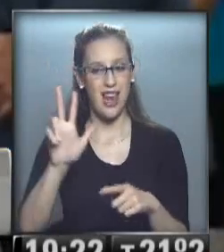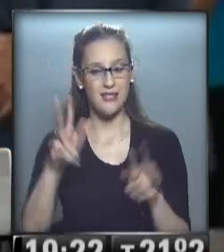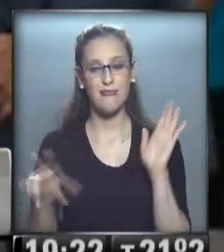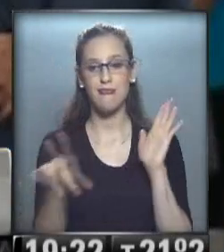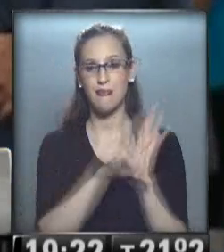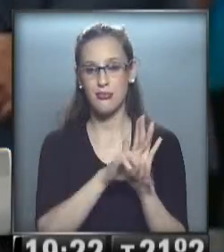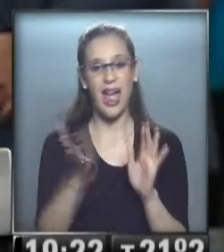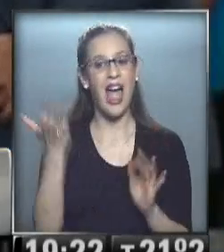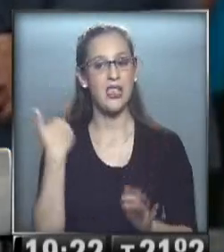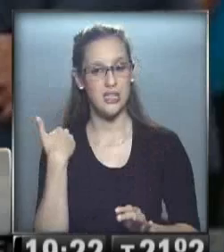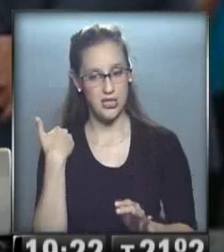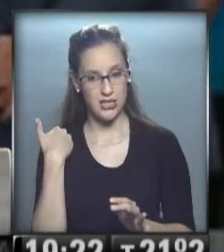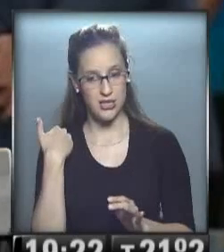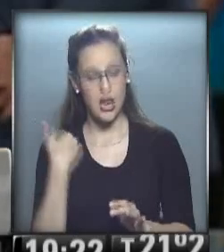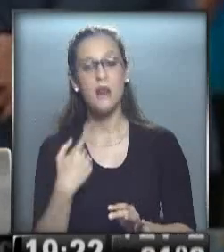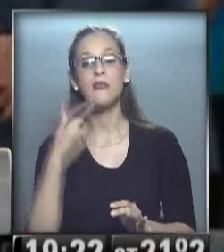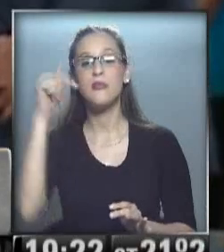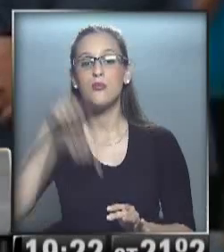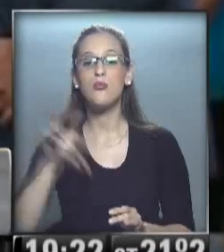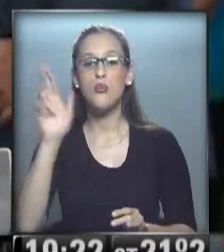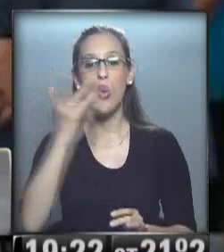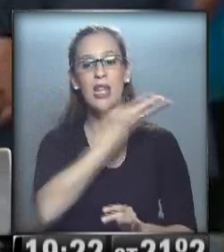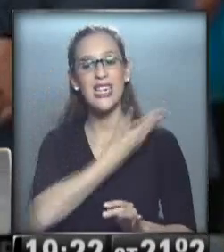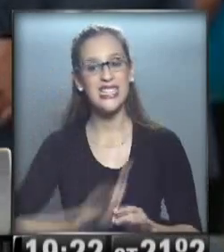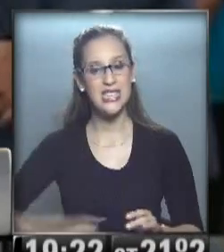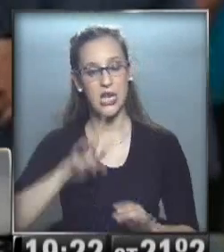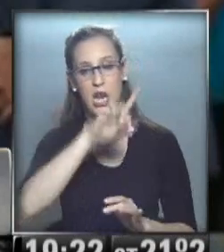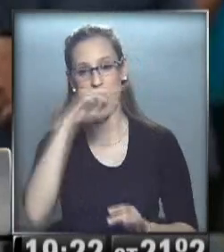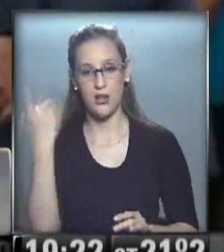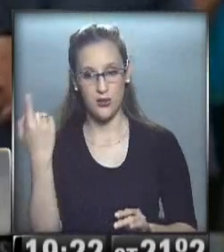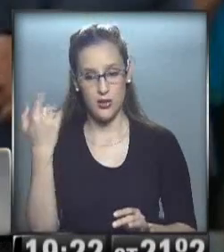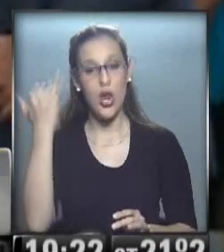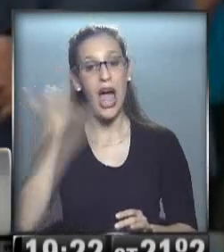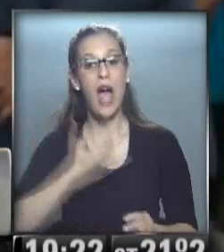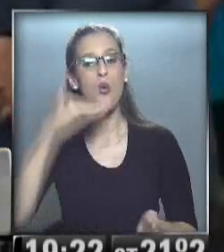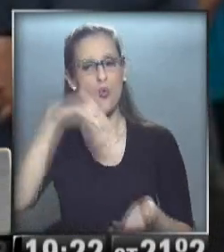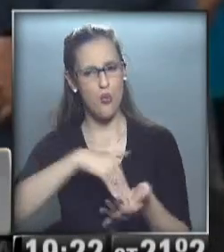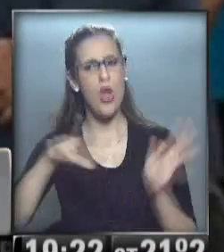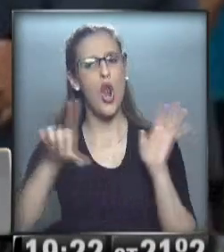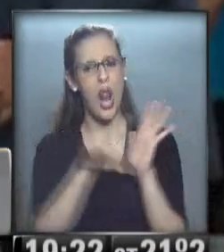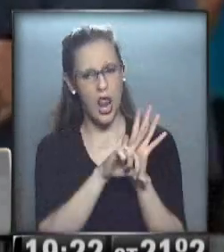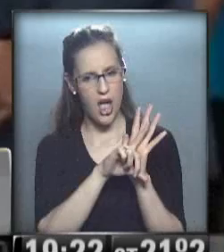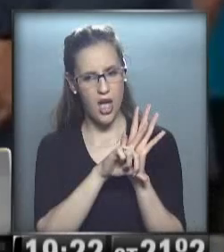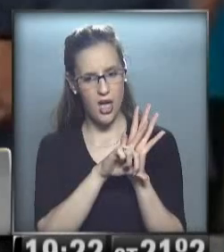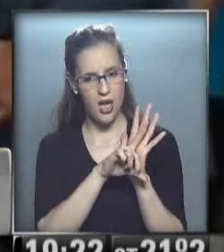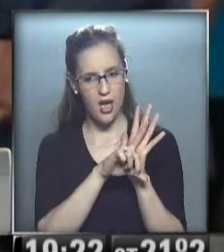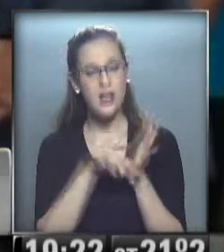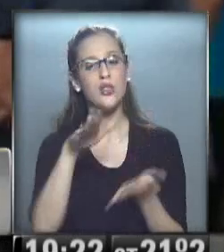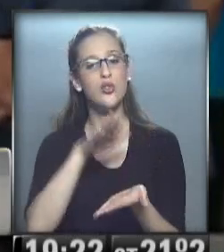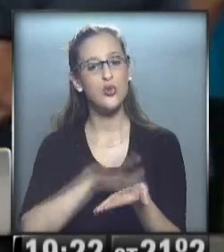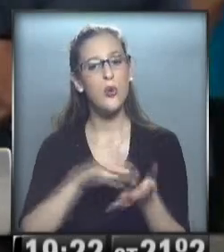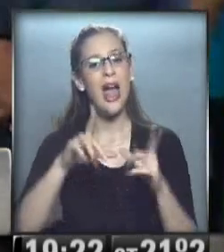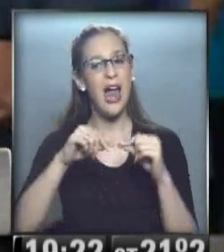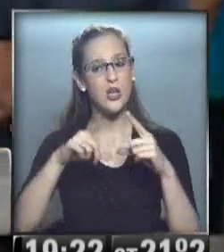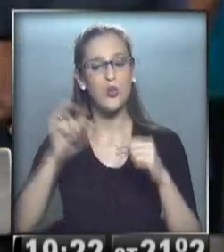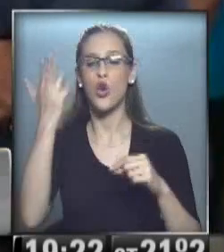fecha de ayer, a quien la señora Presidenta de la Nación le recibe el juramento de ley que presta en los términos del artículo